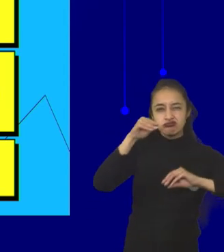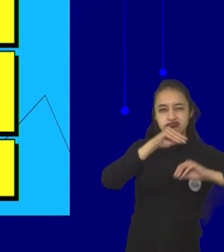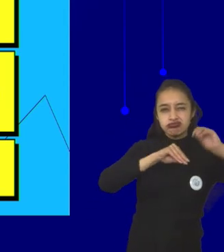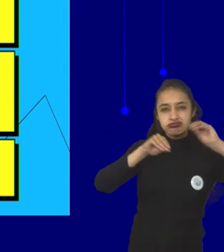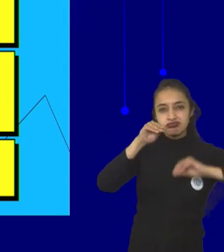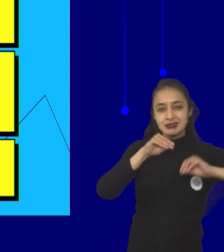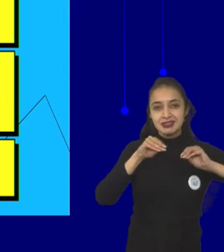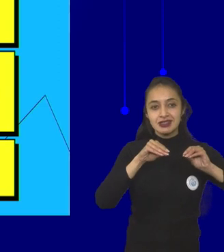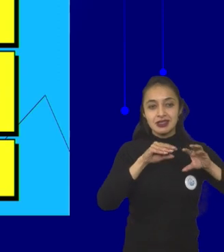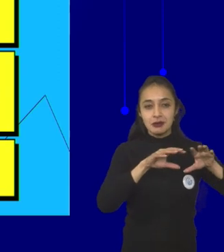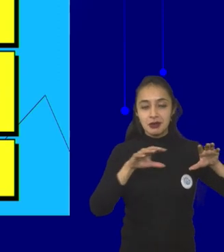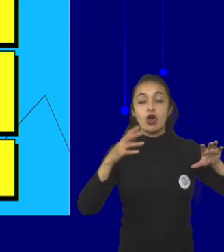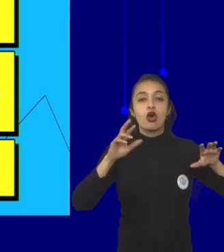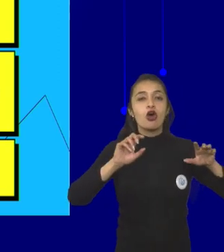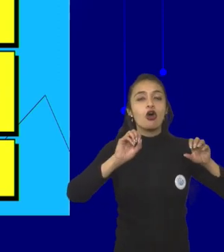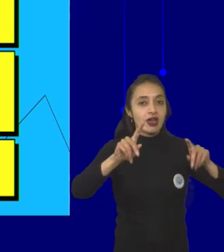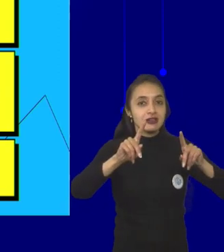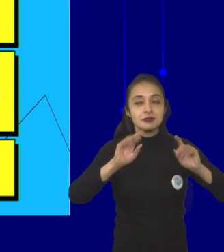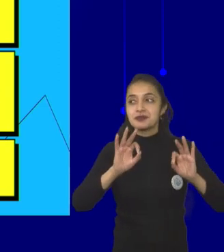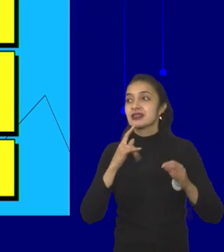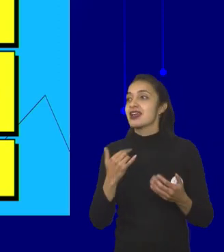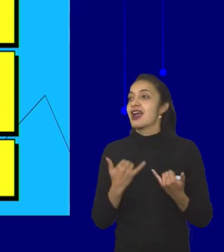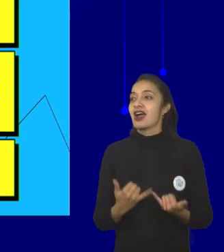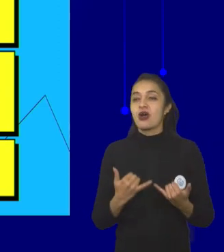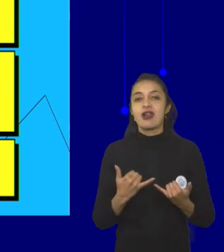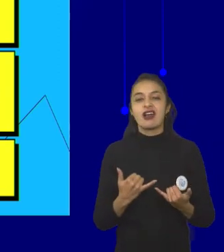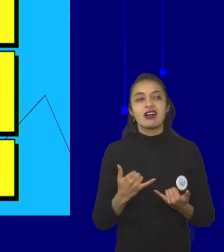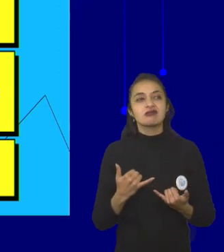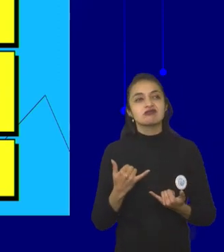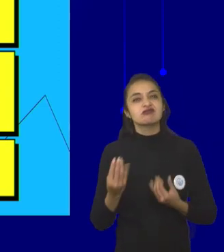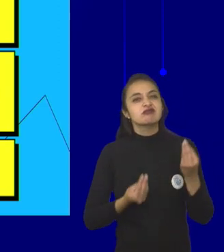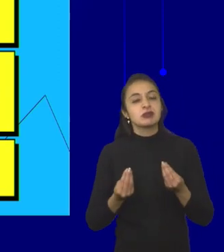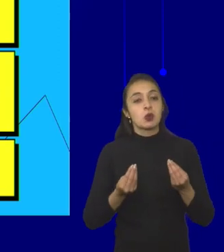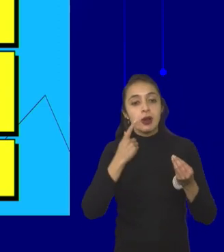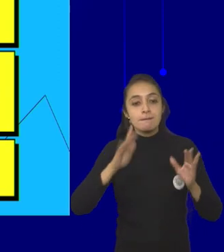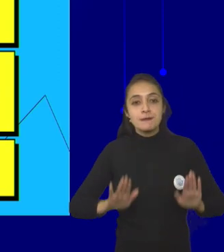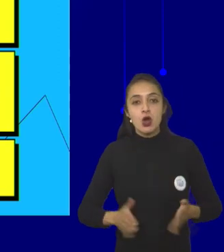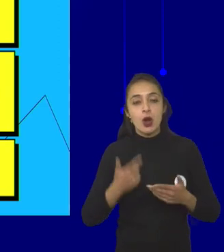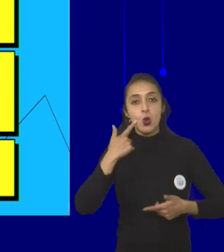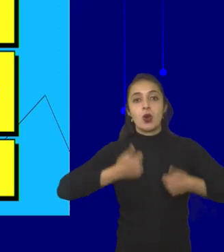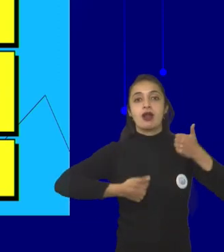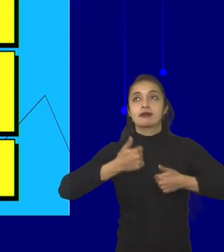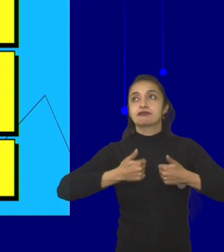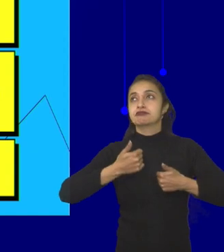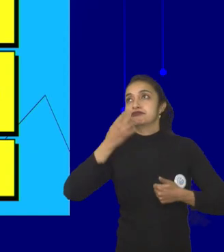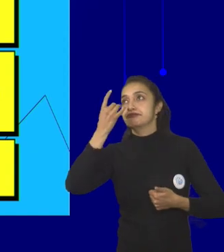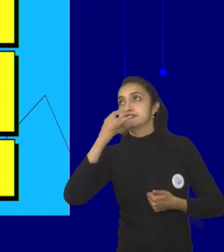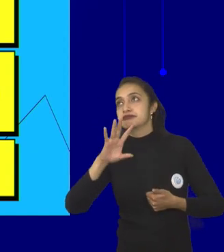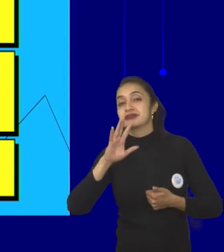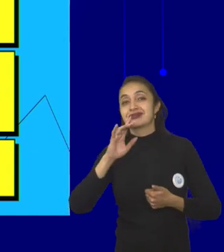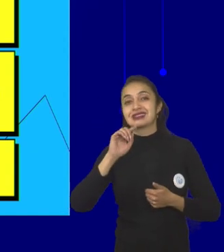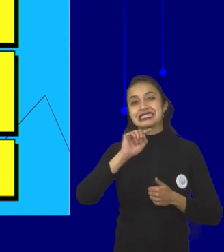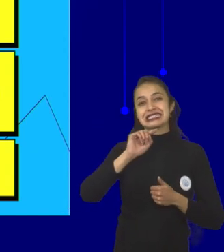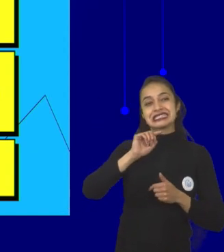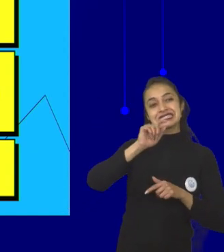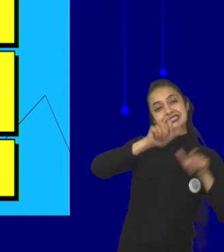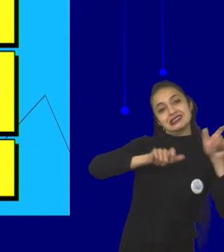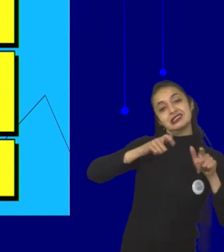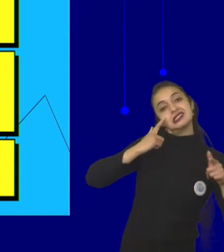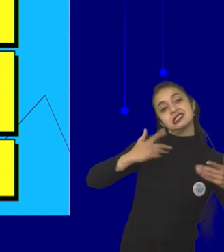y todo. Listo, ahora miremos qué podemos mejorar. ¿Sí? De pronto, y ese peinado de